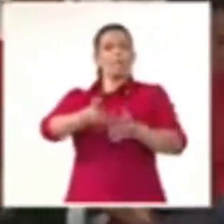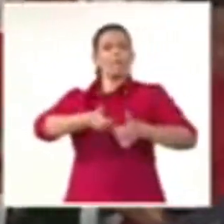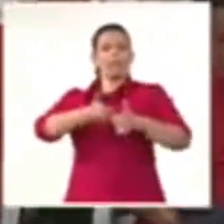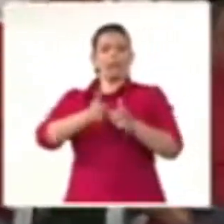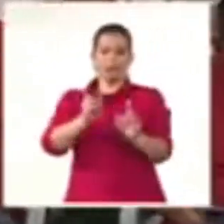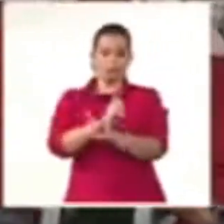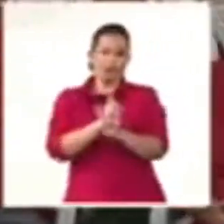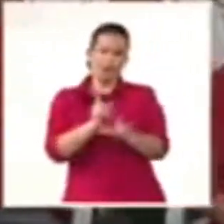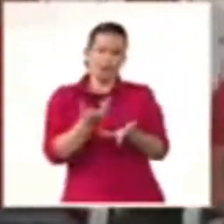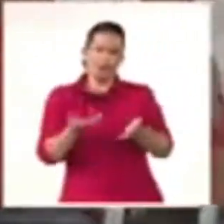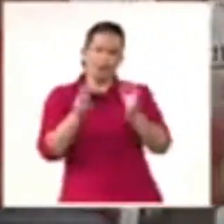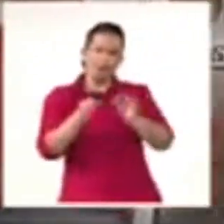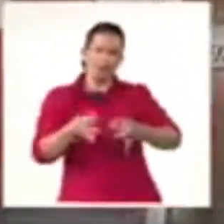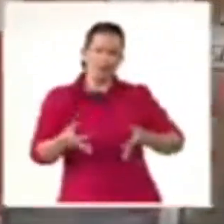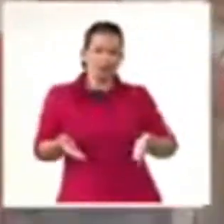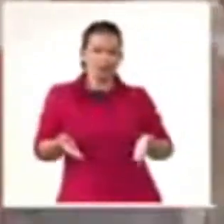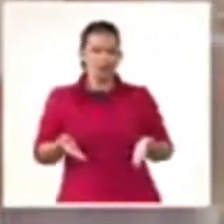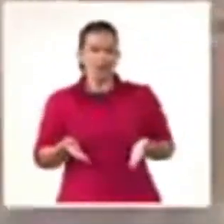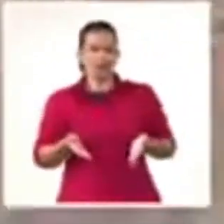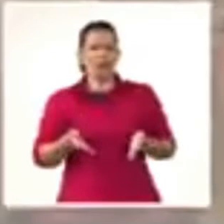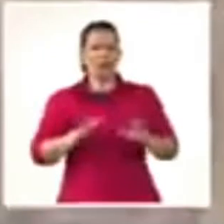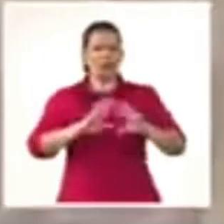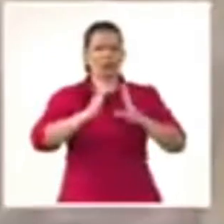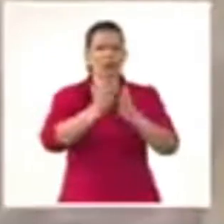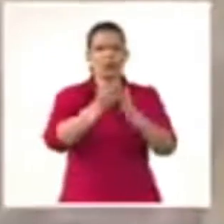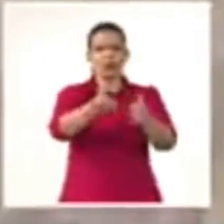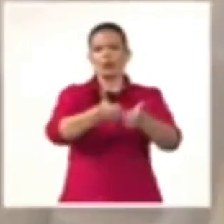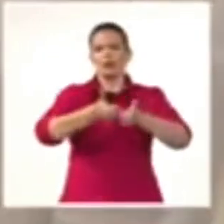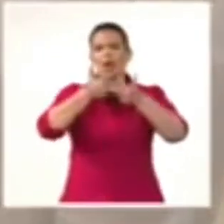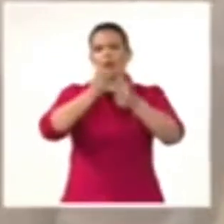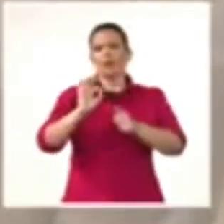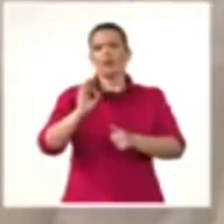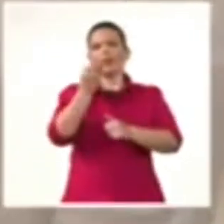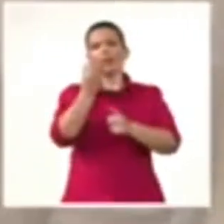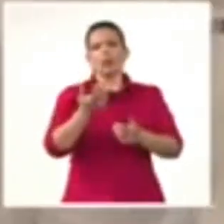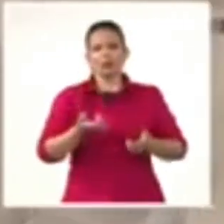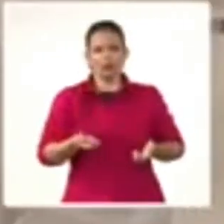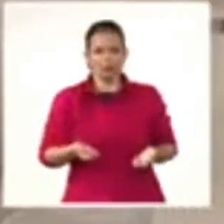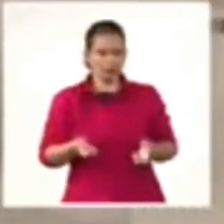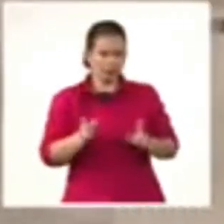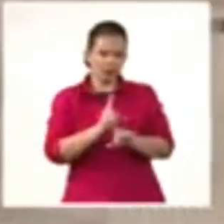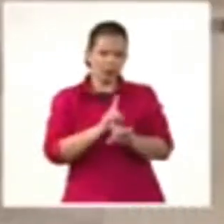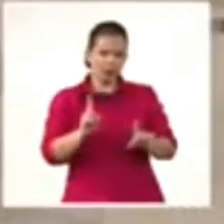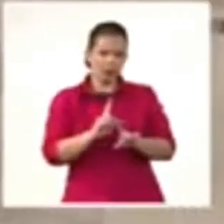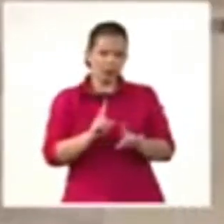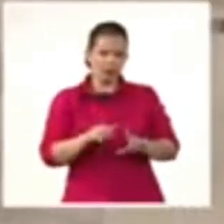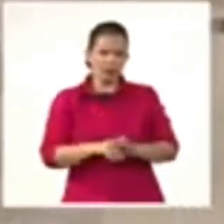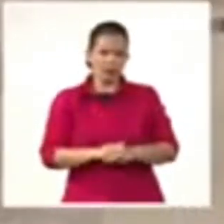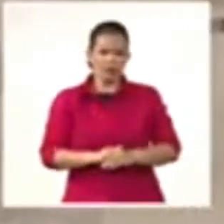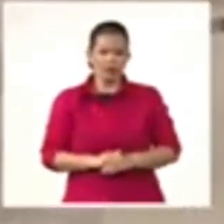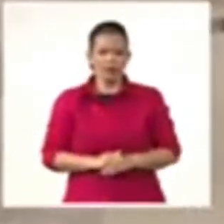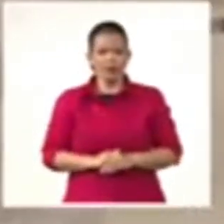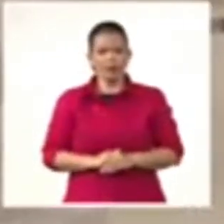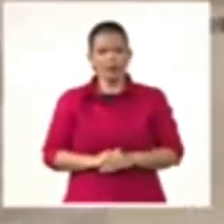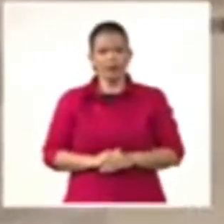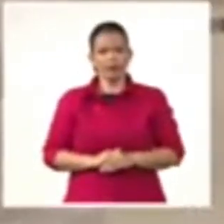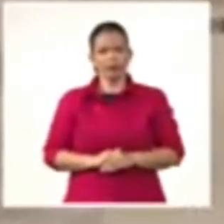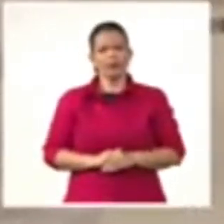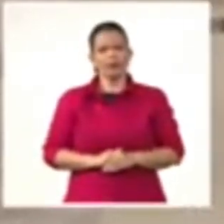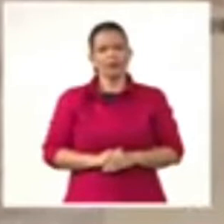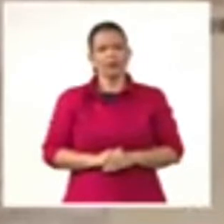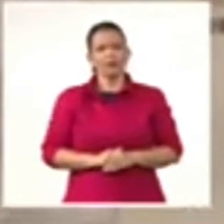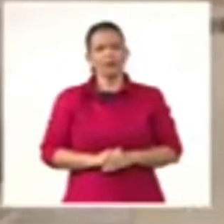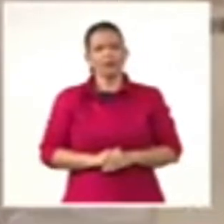bondades de la modernidad, territorio exclusivo para triunfadores que serán servidos por los excluidos